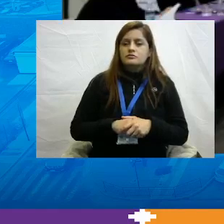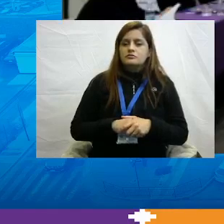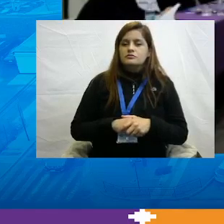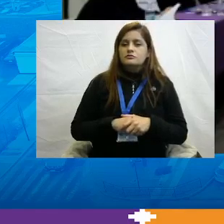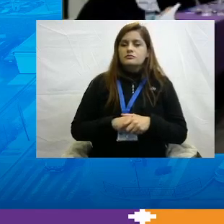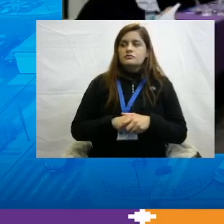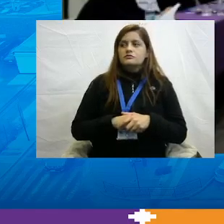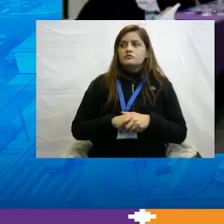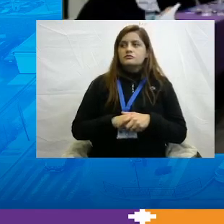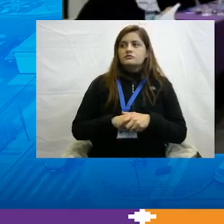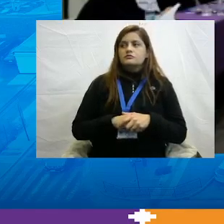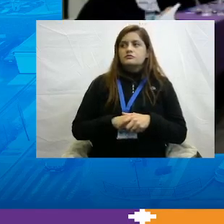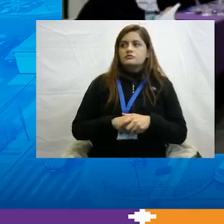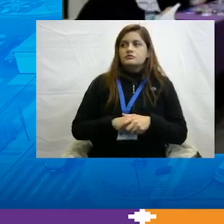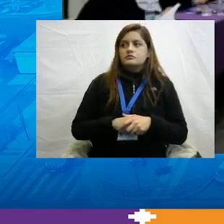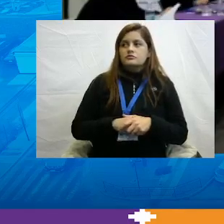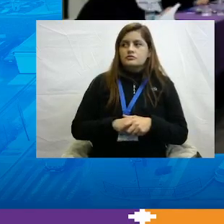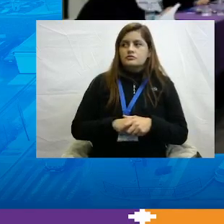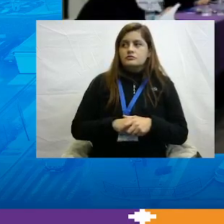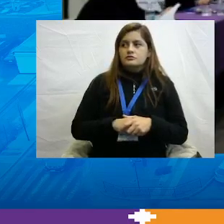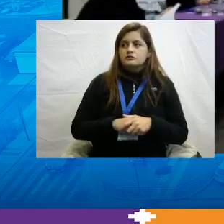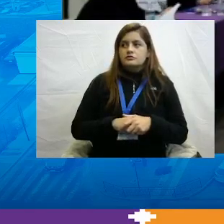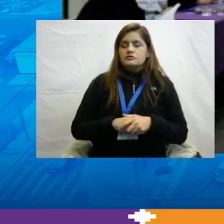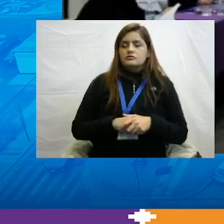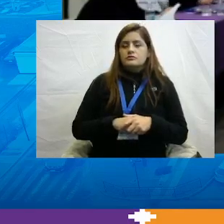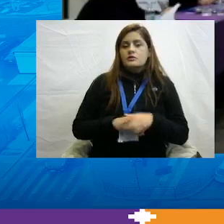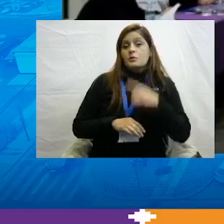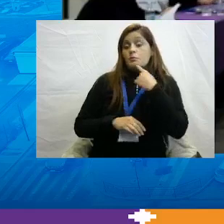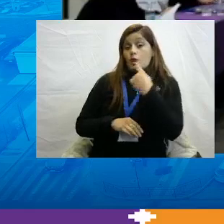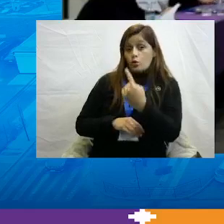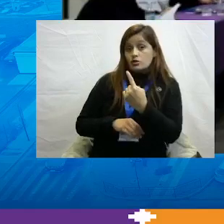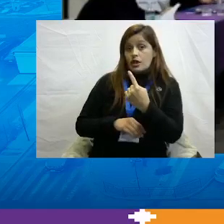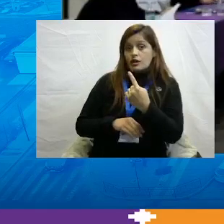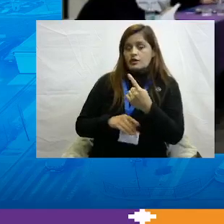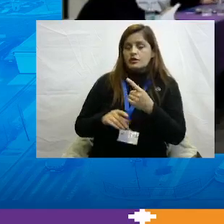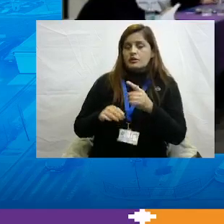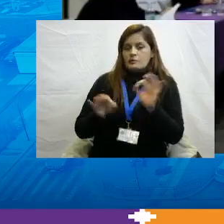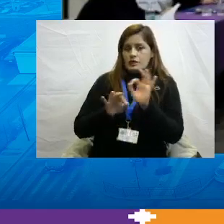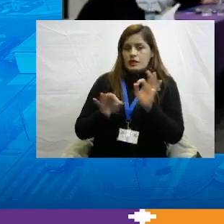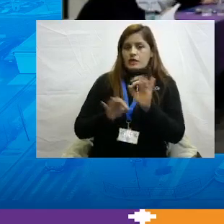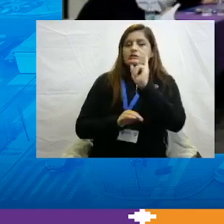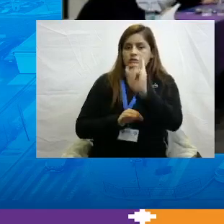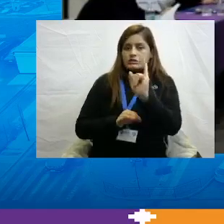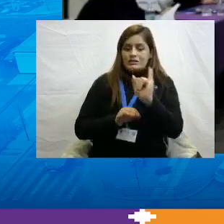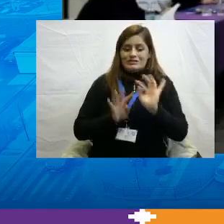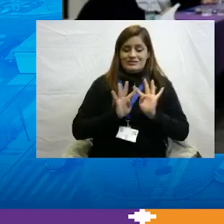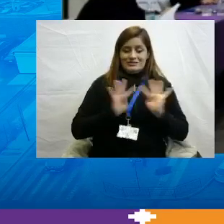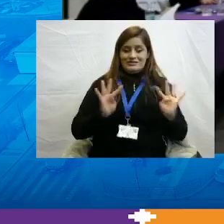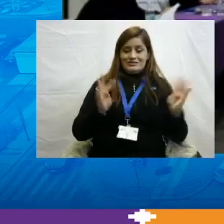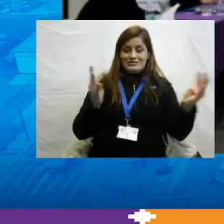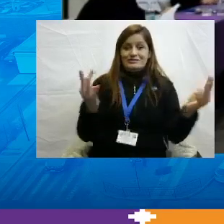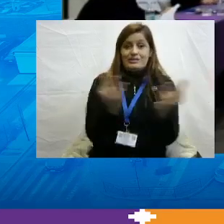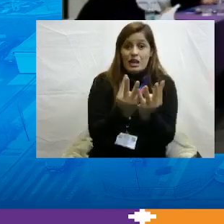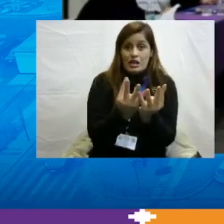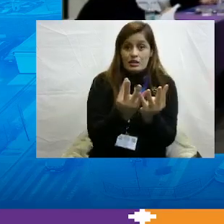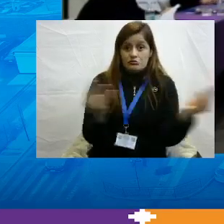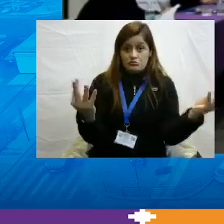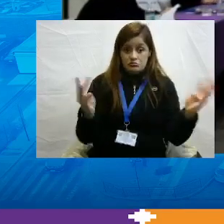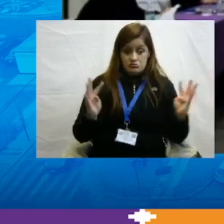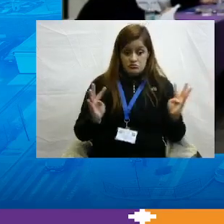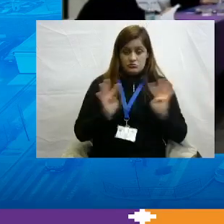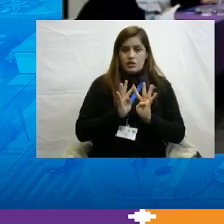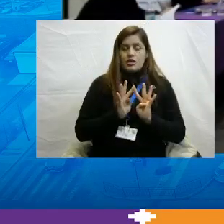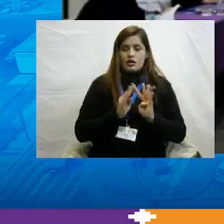con el cierre de acero galvanizado? Le vamos a contestar inmediatamente. Por el momento, sí. Posteriormente podríamos postularlo y